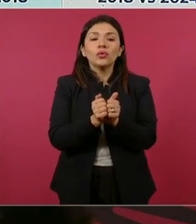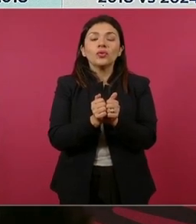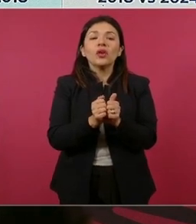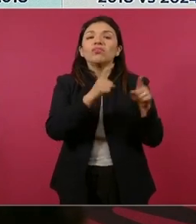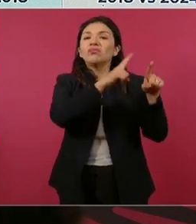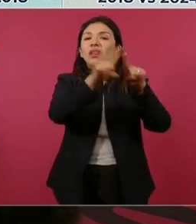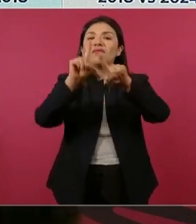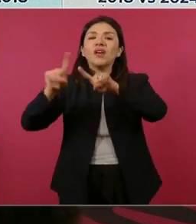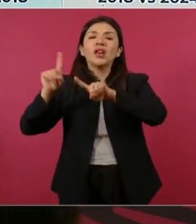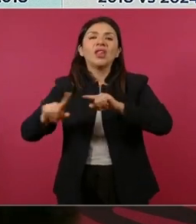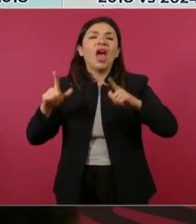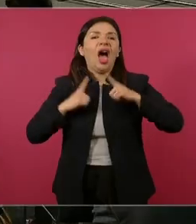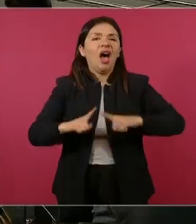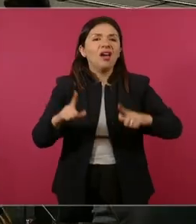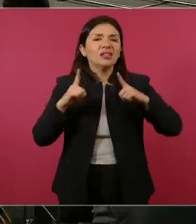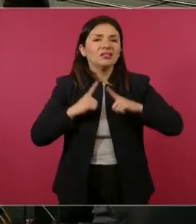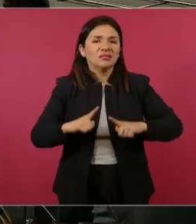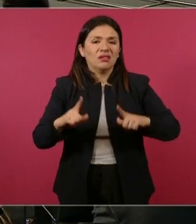agencias